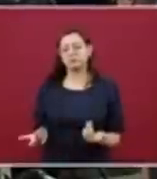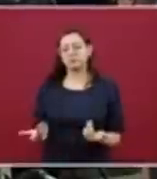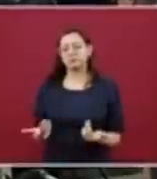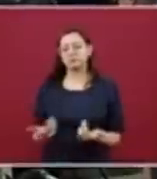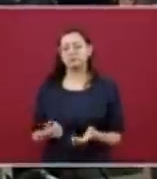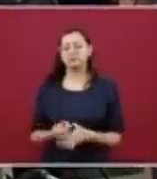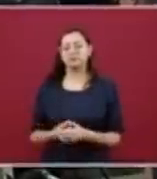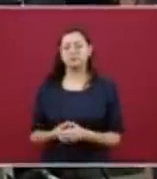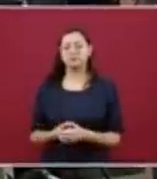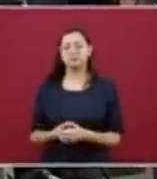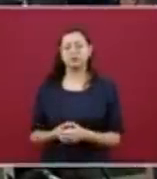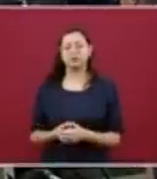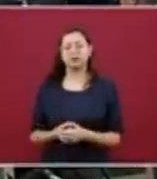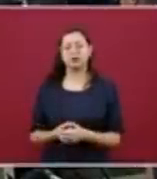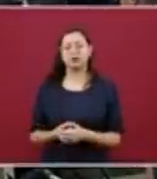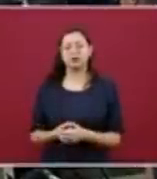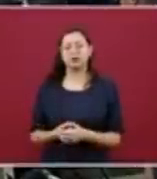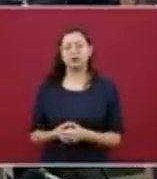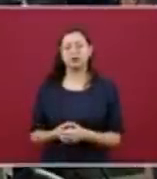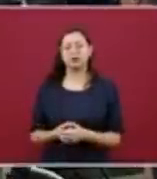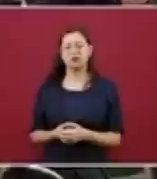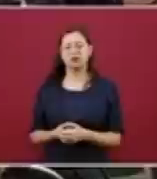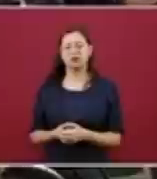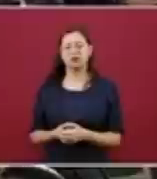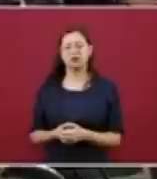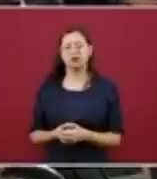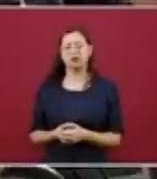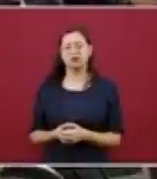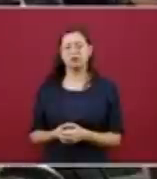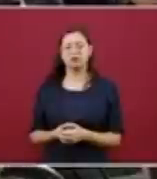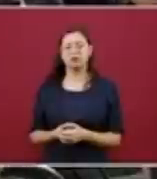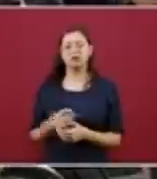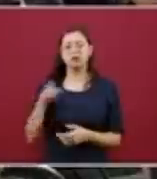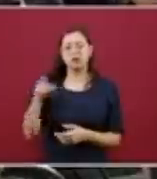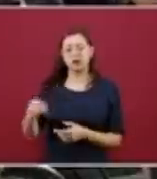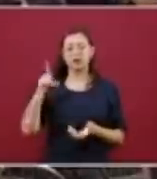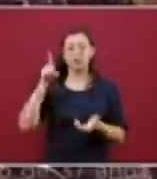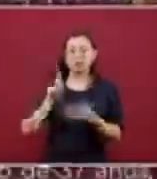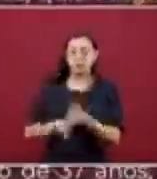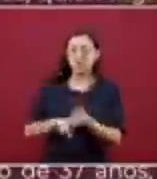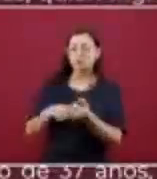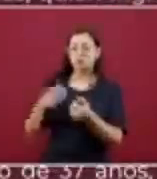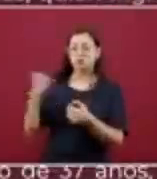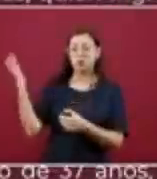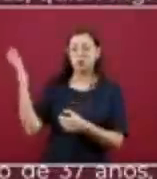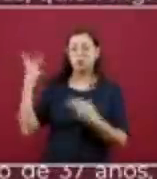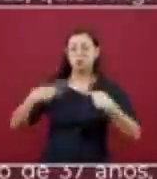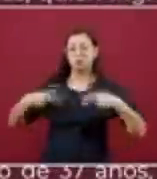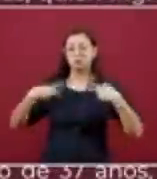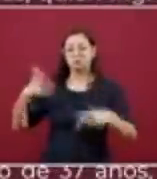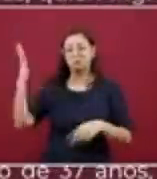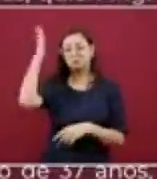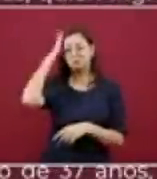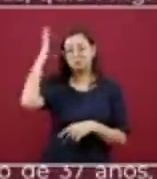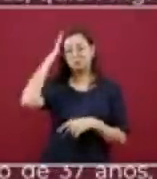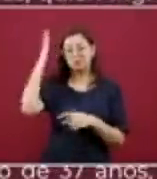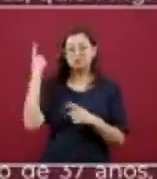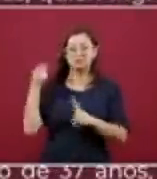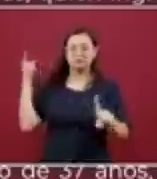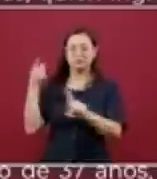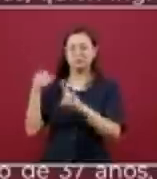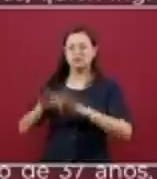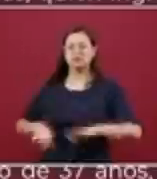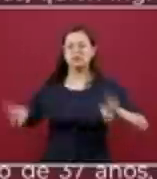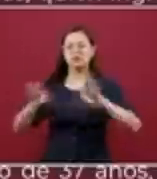han estado en los ceferezos de Islas Marías, el más paradigmático es